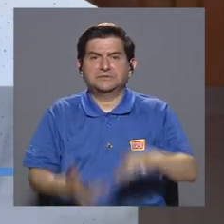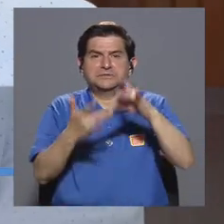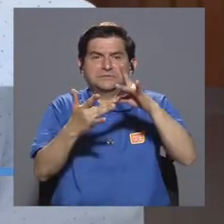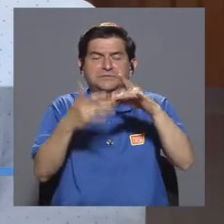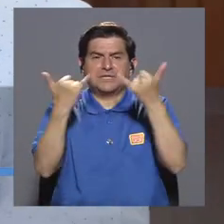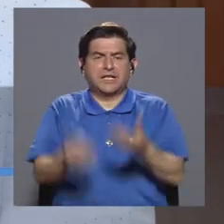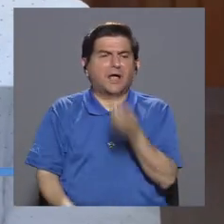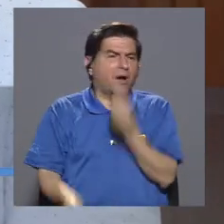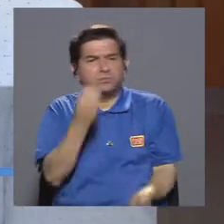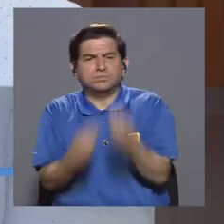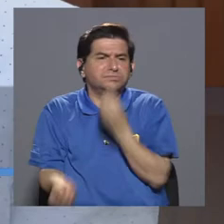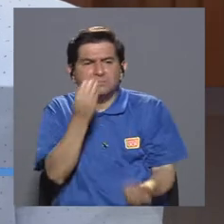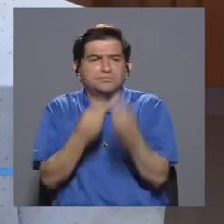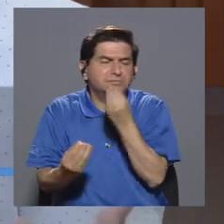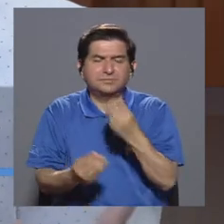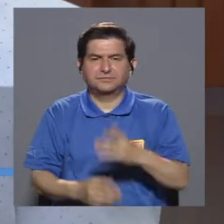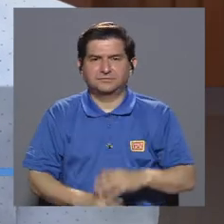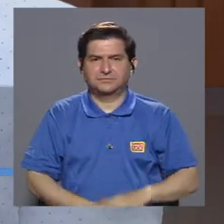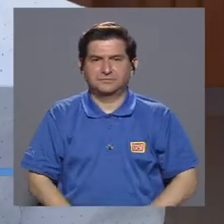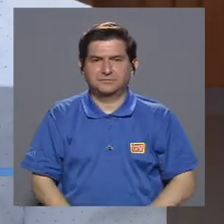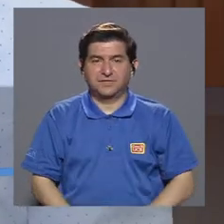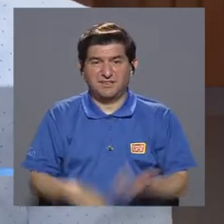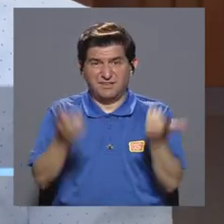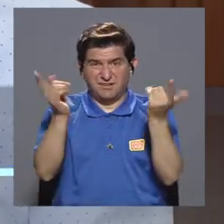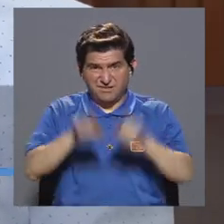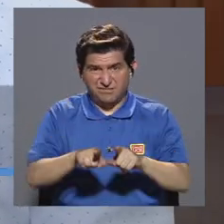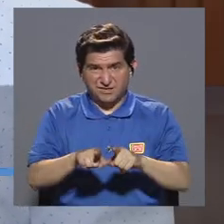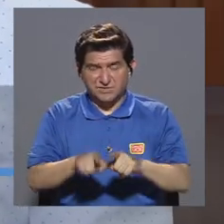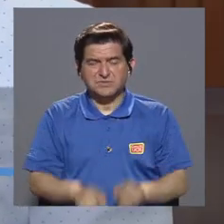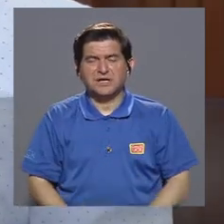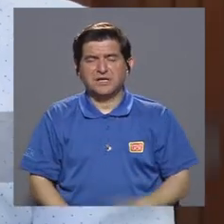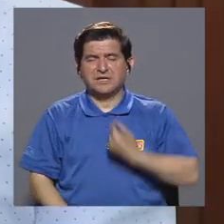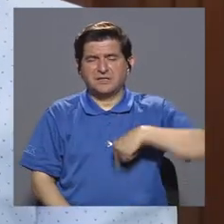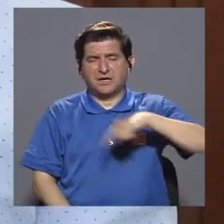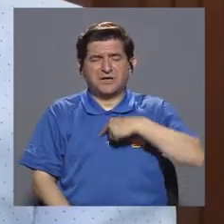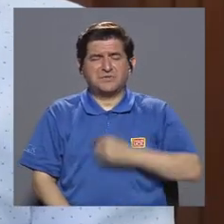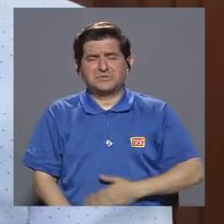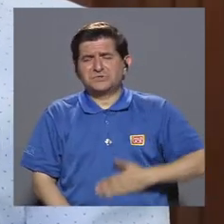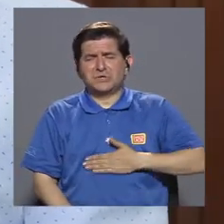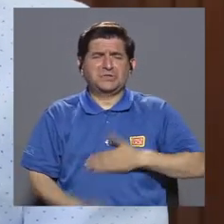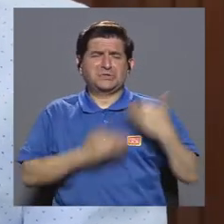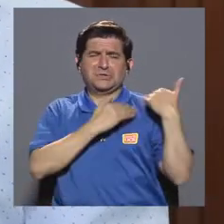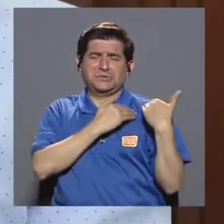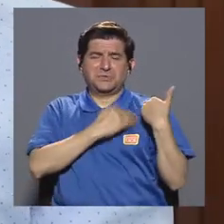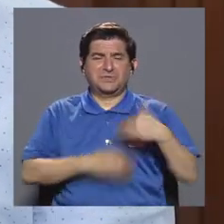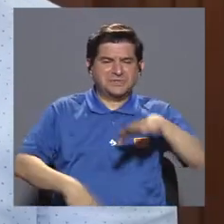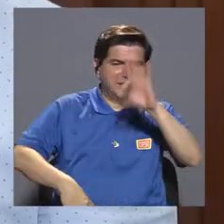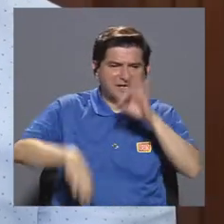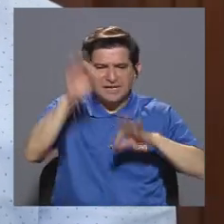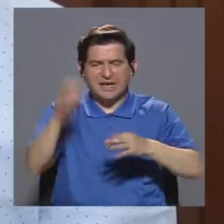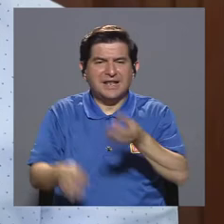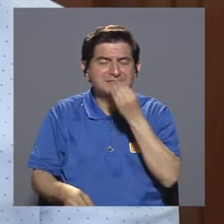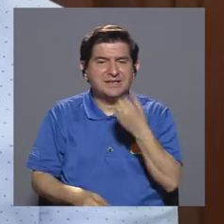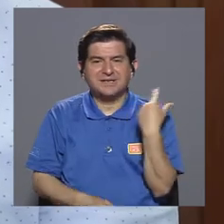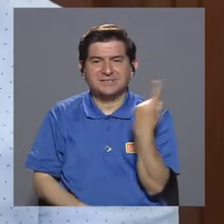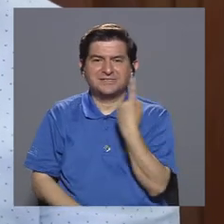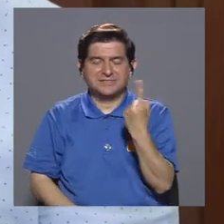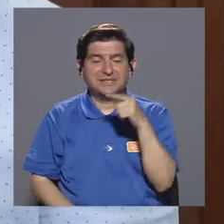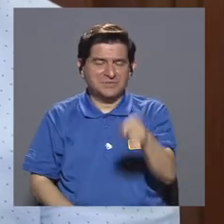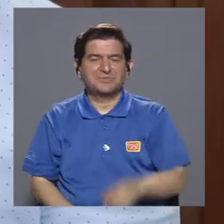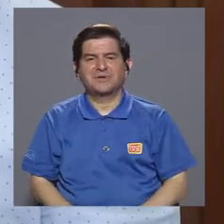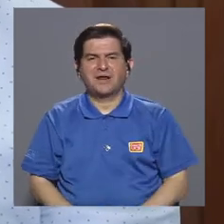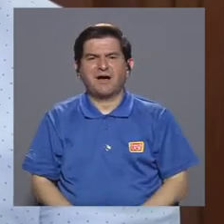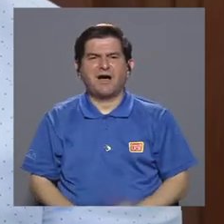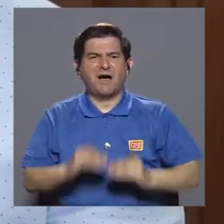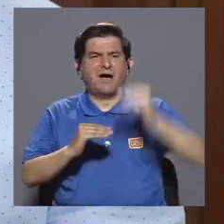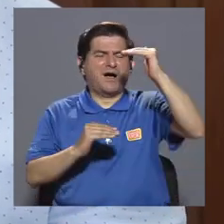momento particular entonces queremos comer mucho y demás. Y lo que pasa cuando aguantamos o pasamos con mucha hambre es que la selección de alimentos que tenemos casi siempre